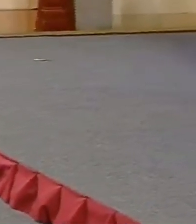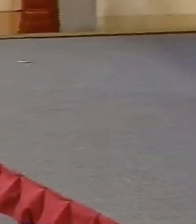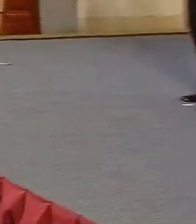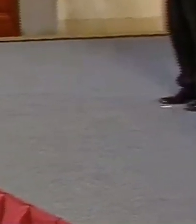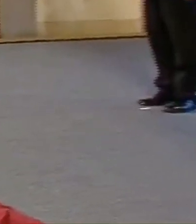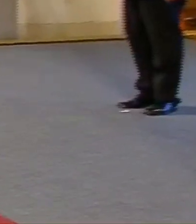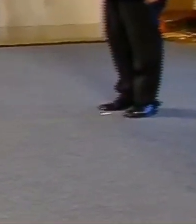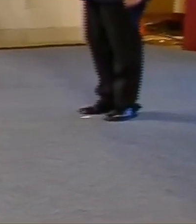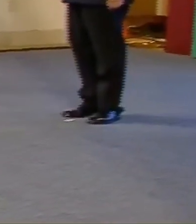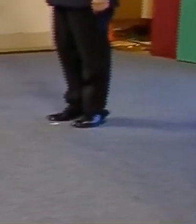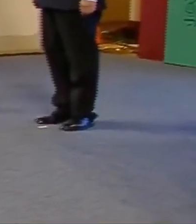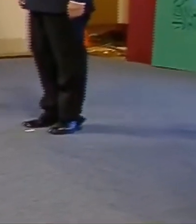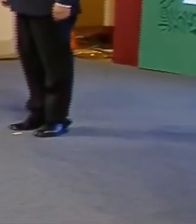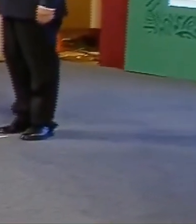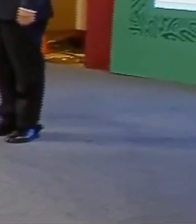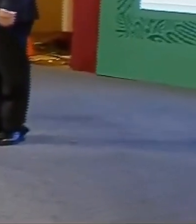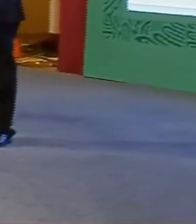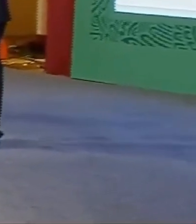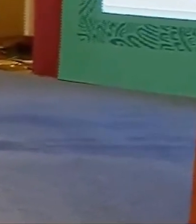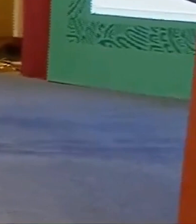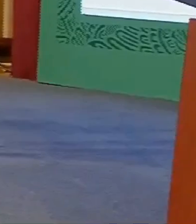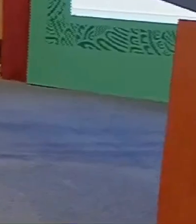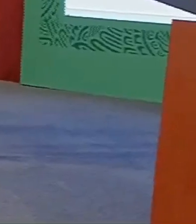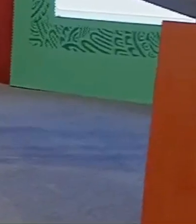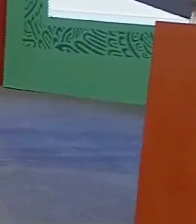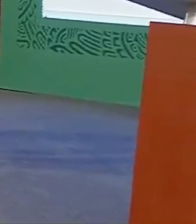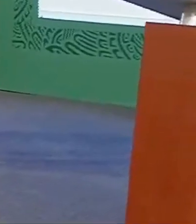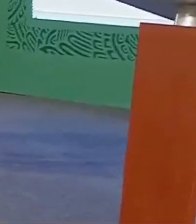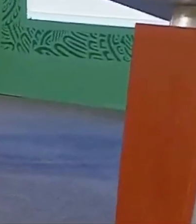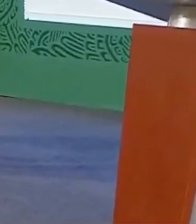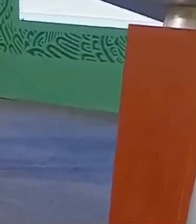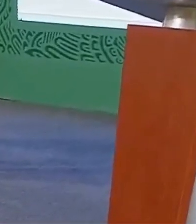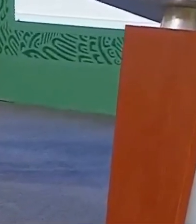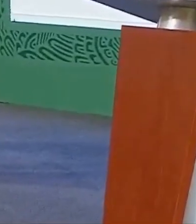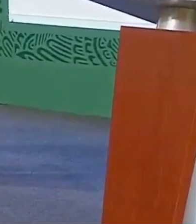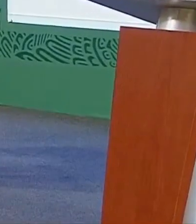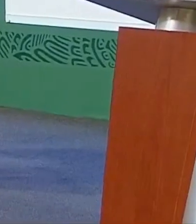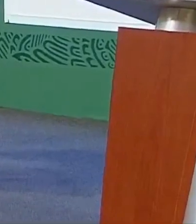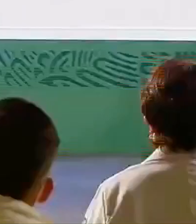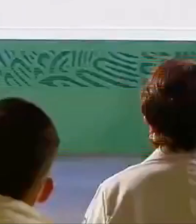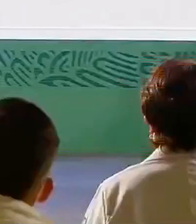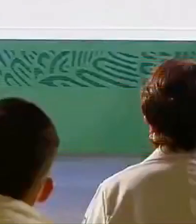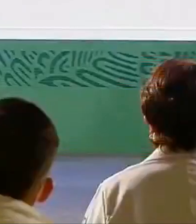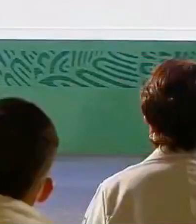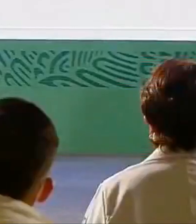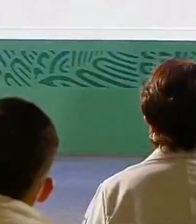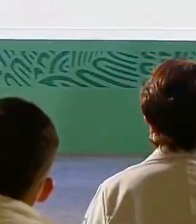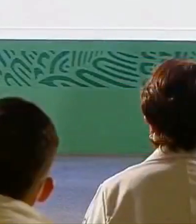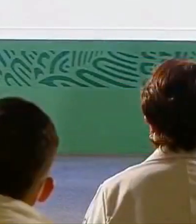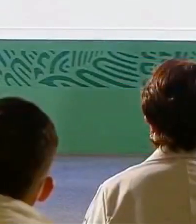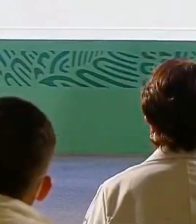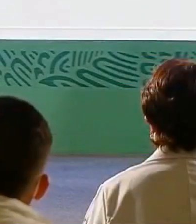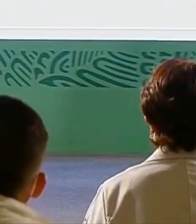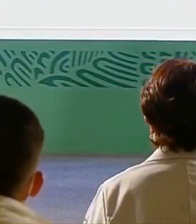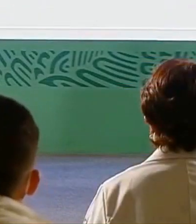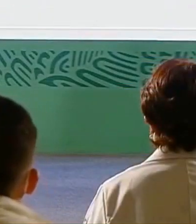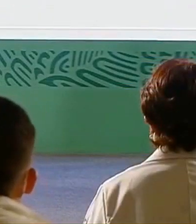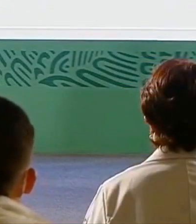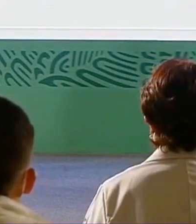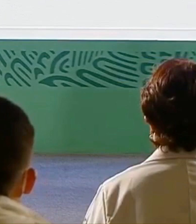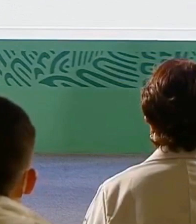siempre se encuentra dispuesto y atento para trasladar a los pacientes dados de alta a sus hogares, si así se